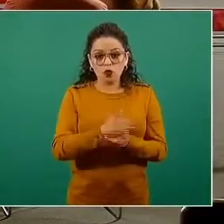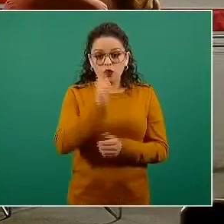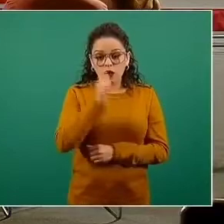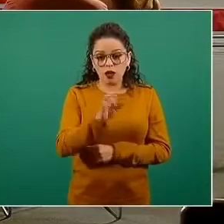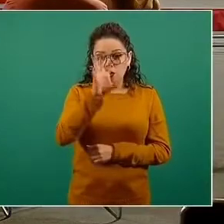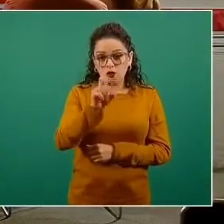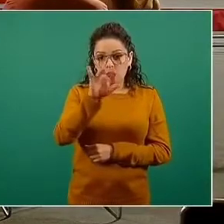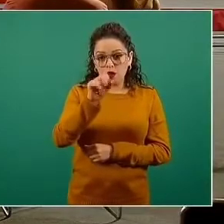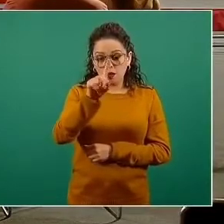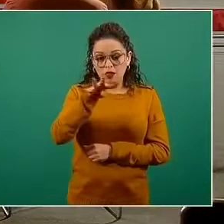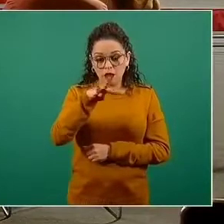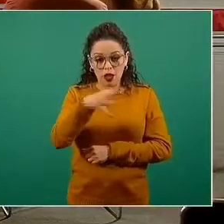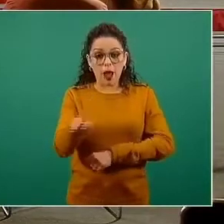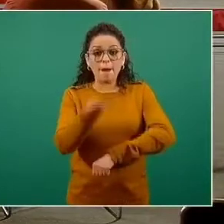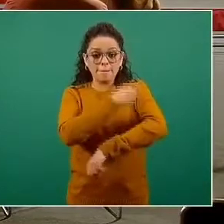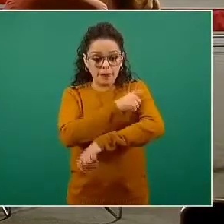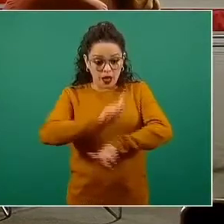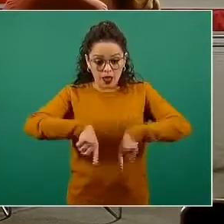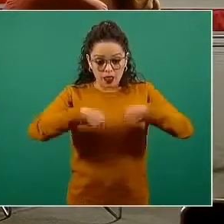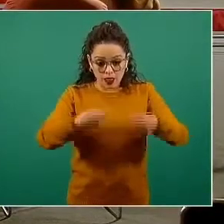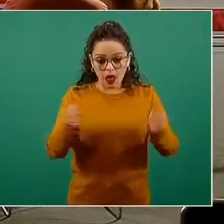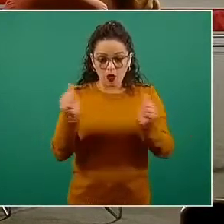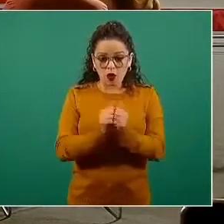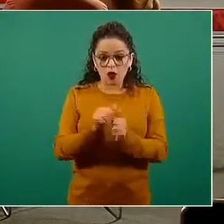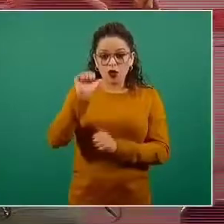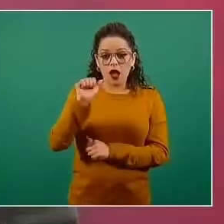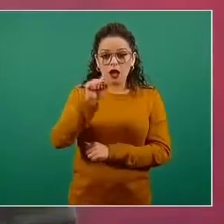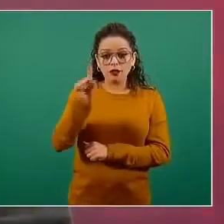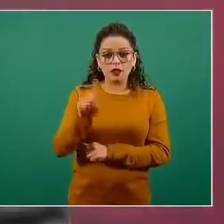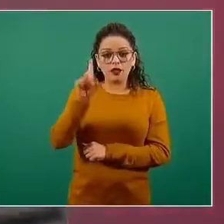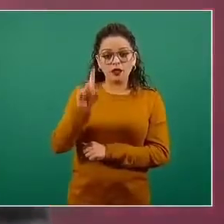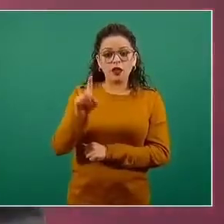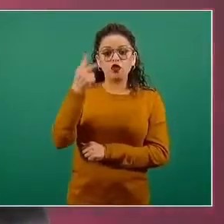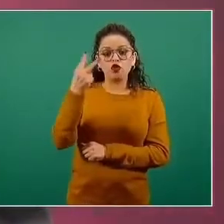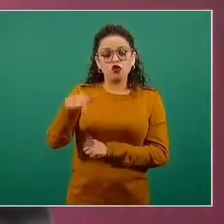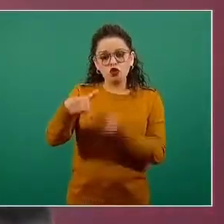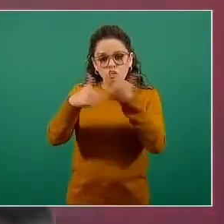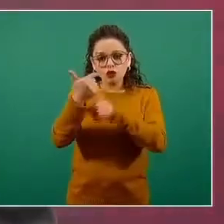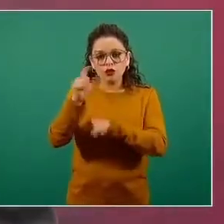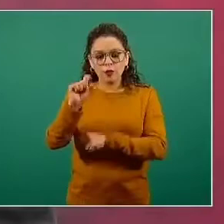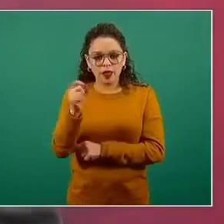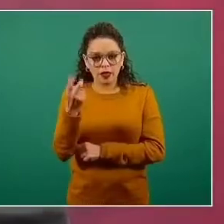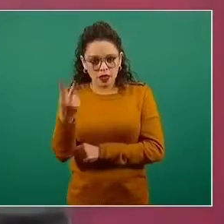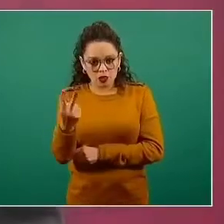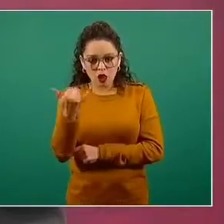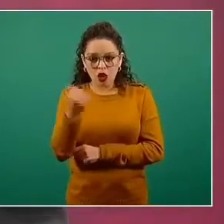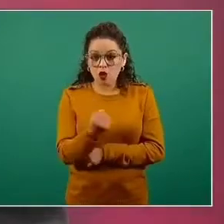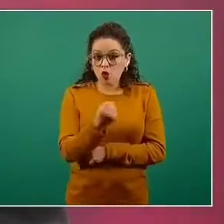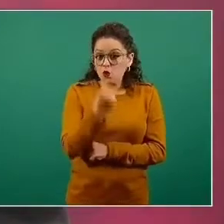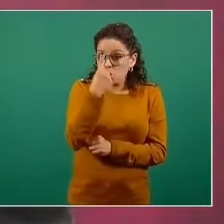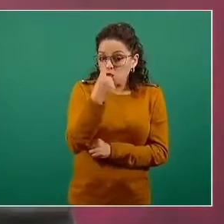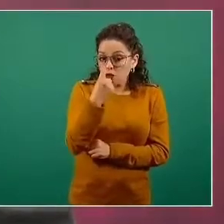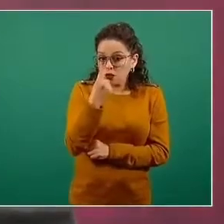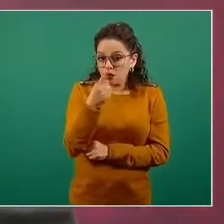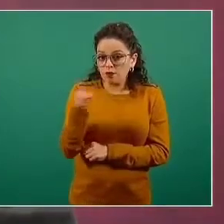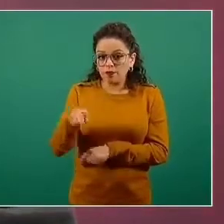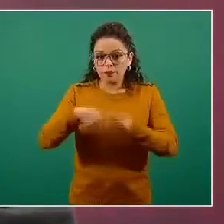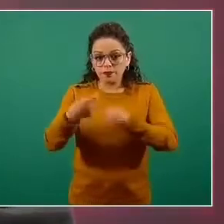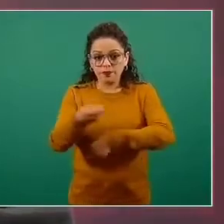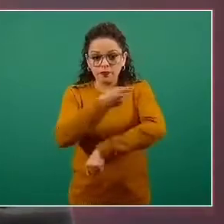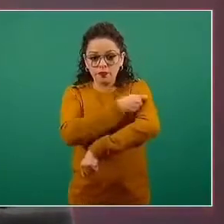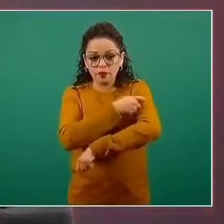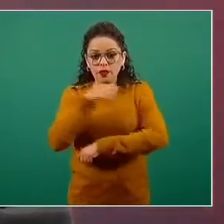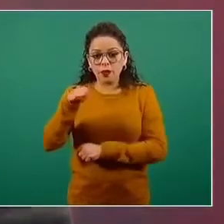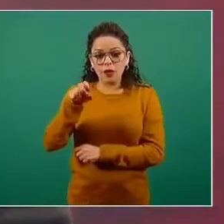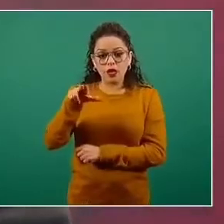vacunados con la vacuna AZD1222 y un caso en quienes fueron vacunados con la vacuna de